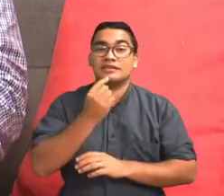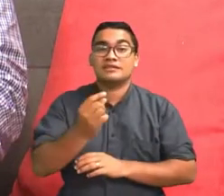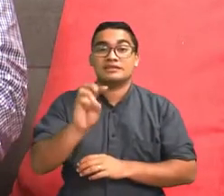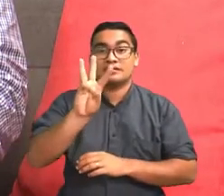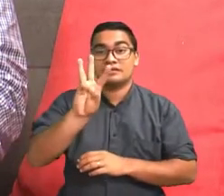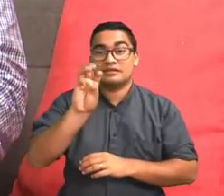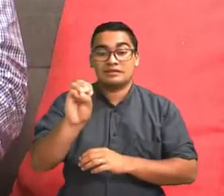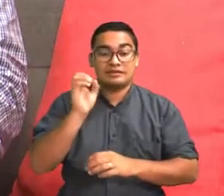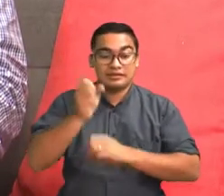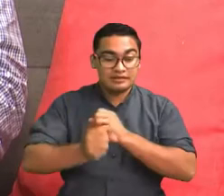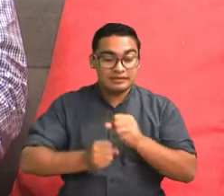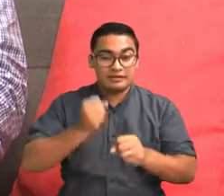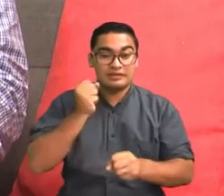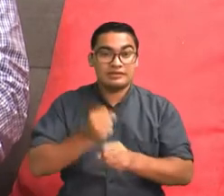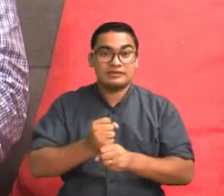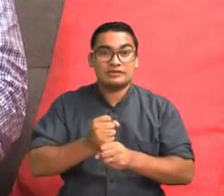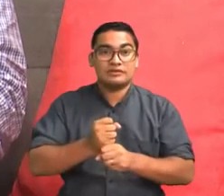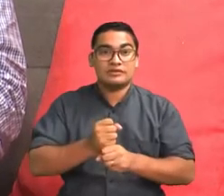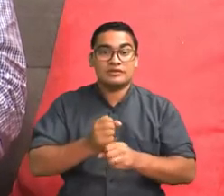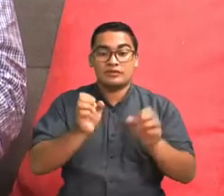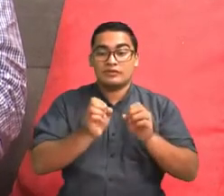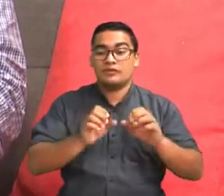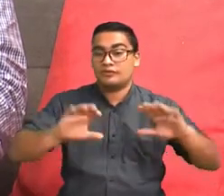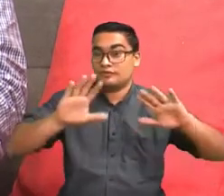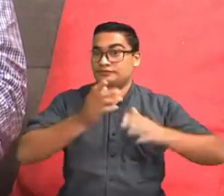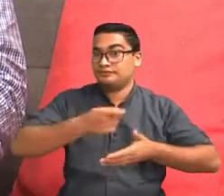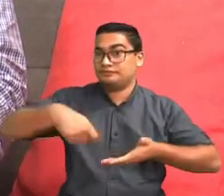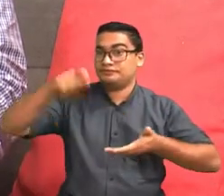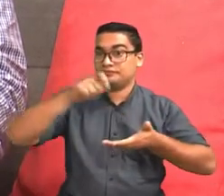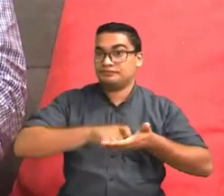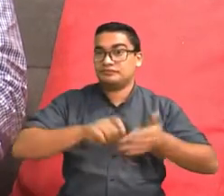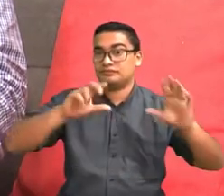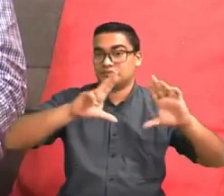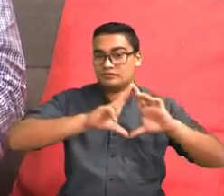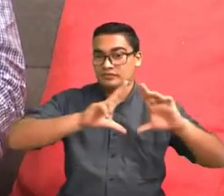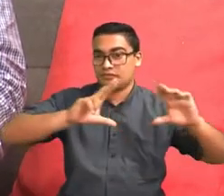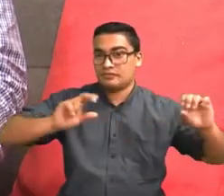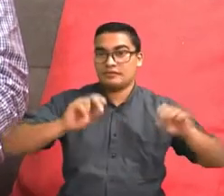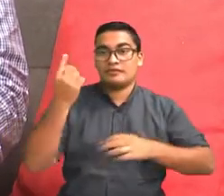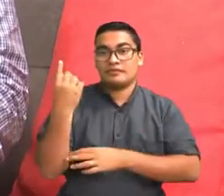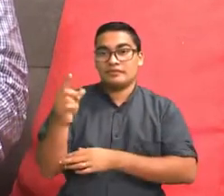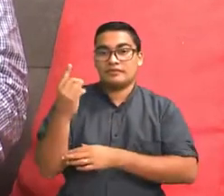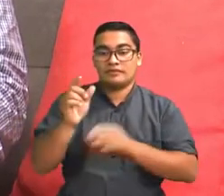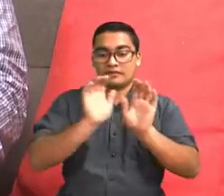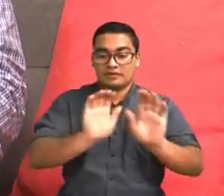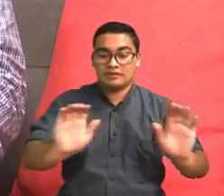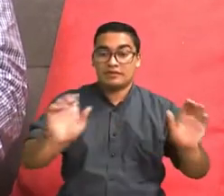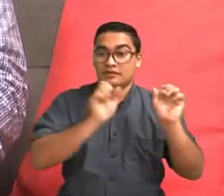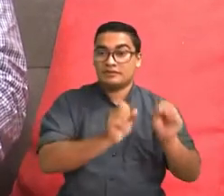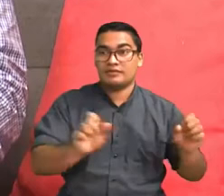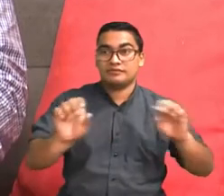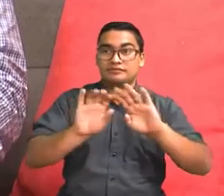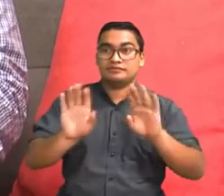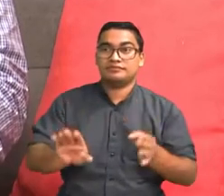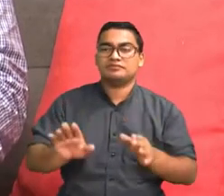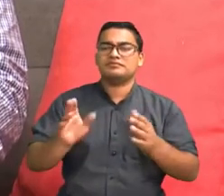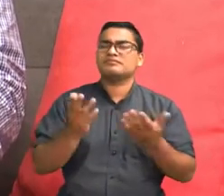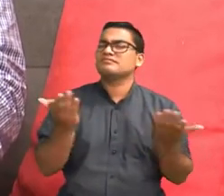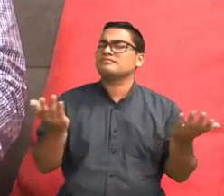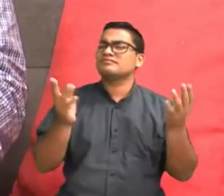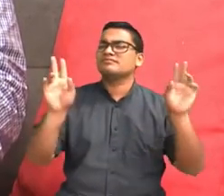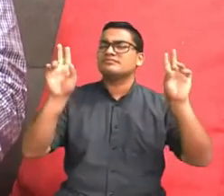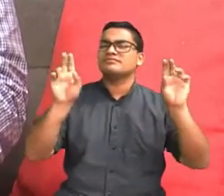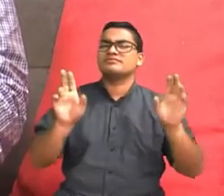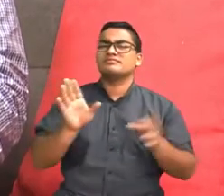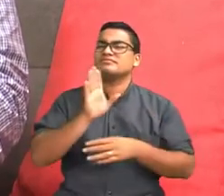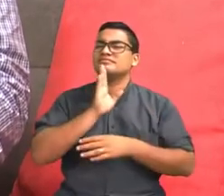aprobación del convenio sobre los derechos del niño y la niña. Pues con nosotros para hablar de este importante tema se encuentra la compañera Isaura Chavarría, quien